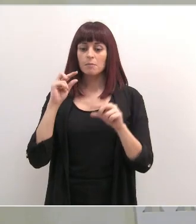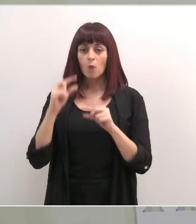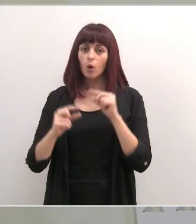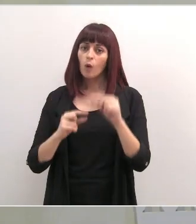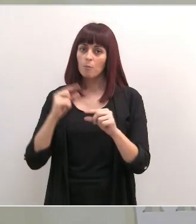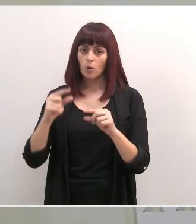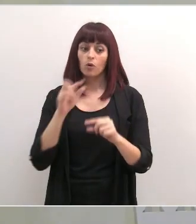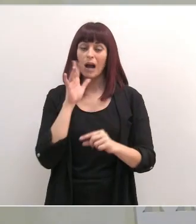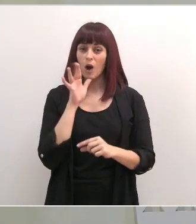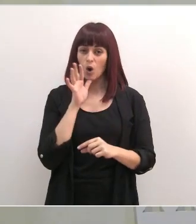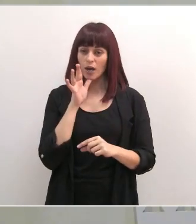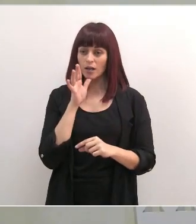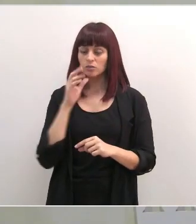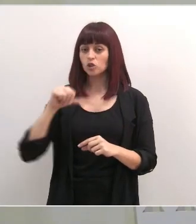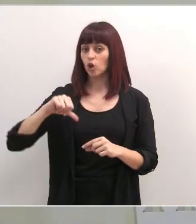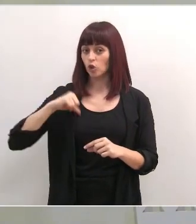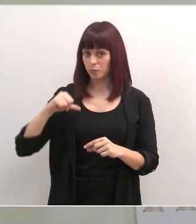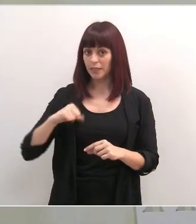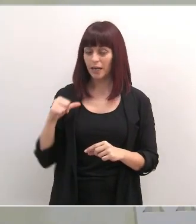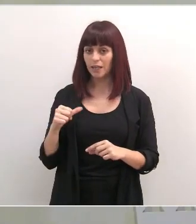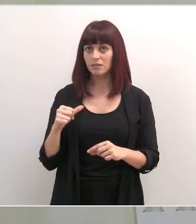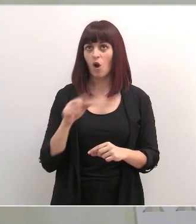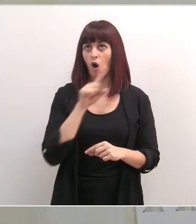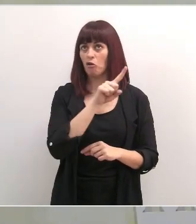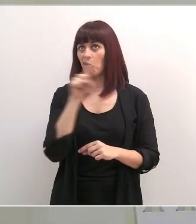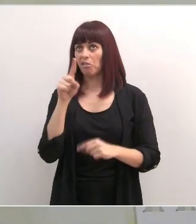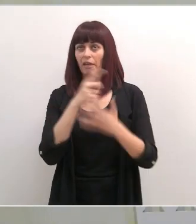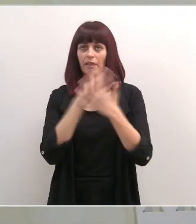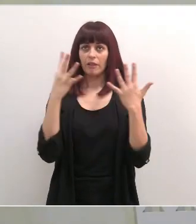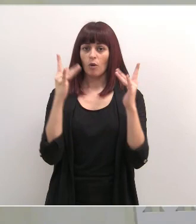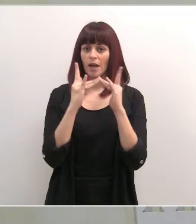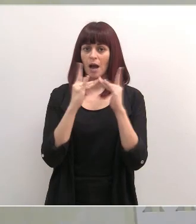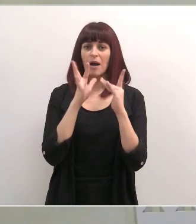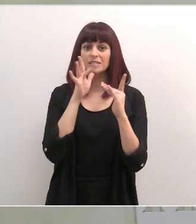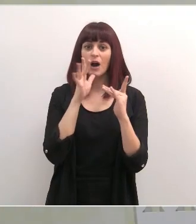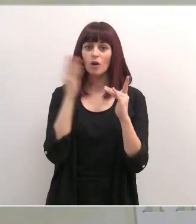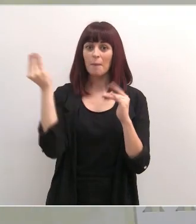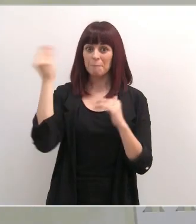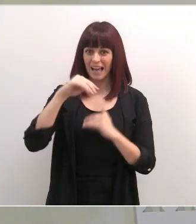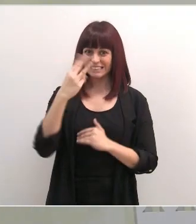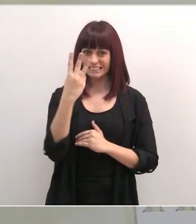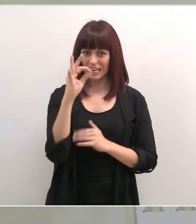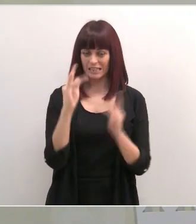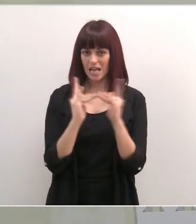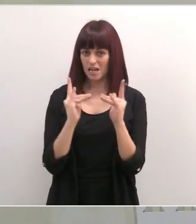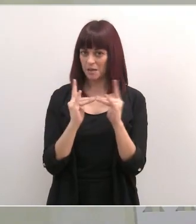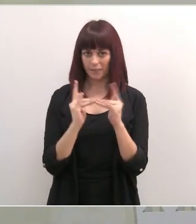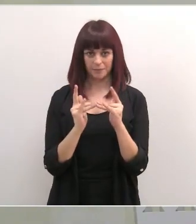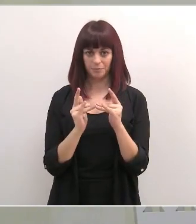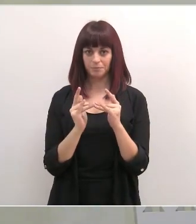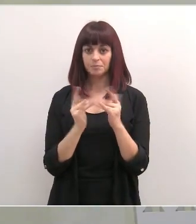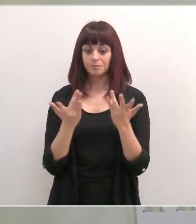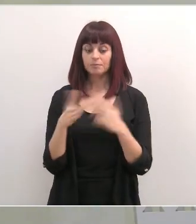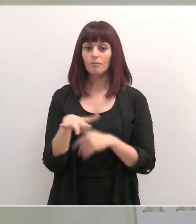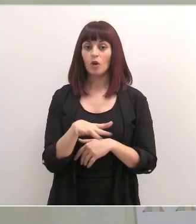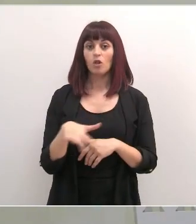Estamos ocupando ahora mismo hospitales que tenían 11, 19 camas, ahora están trabajando con 30 pacientes en intensivos y lo están ocupando en las